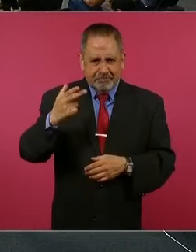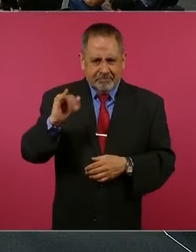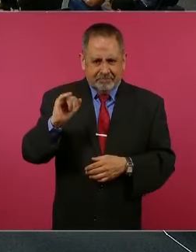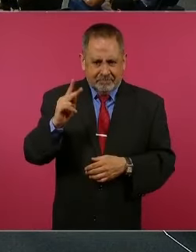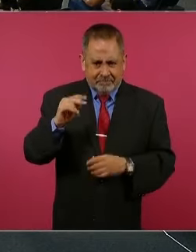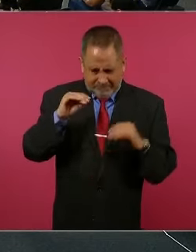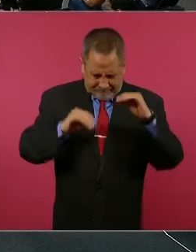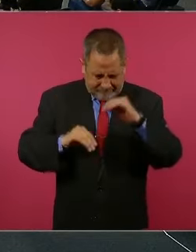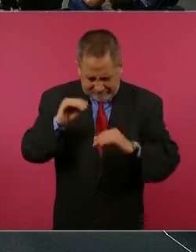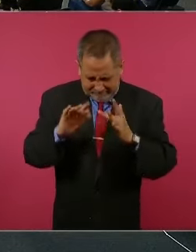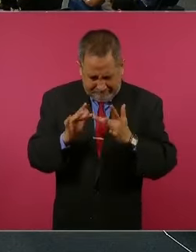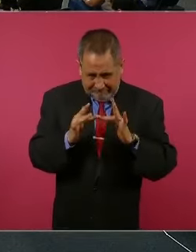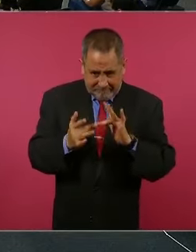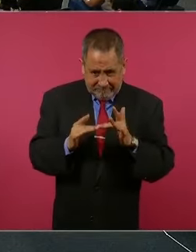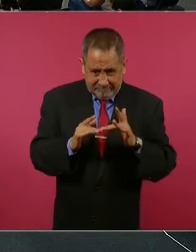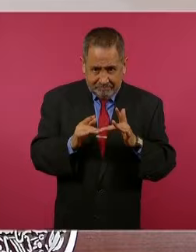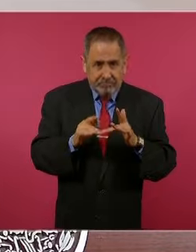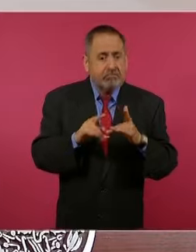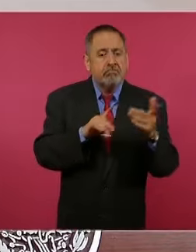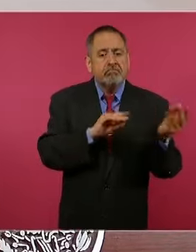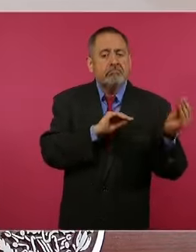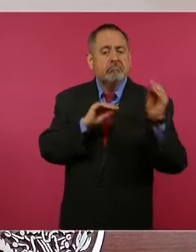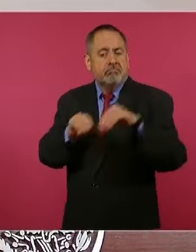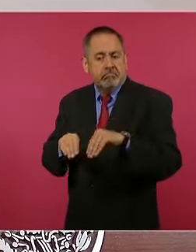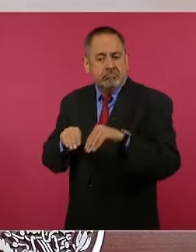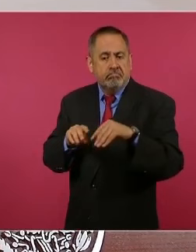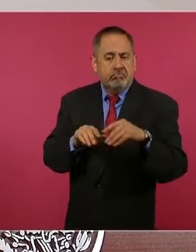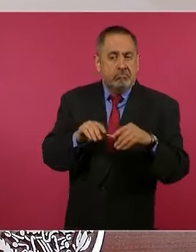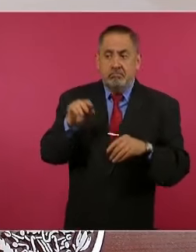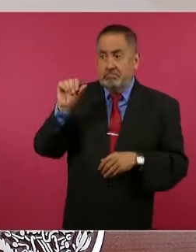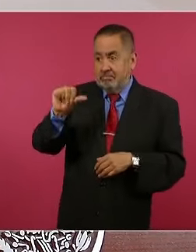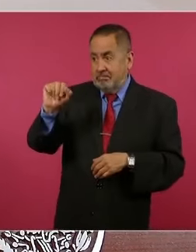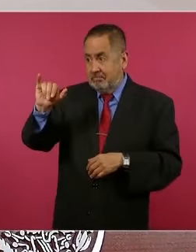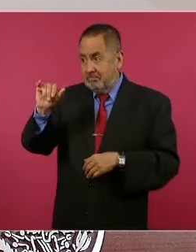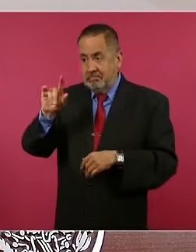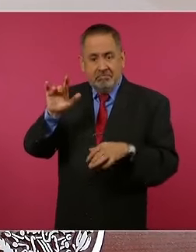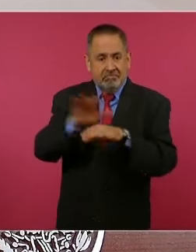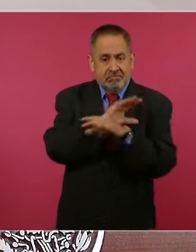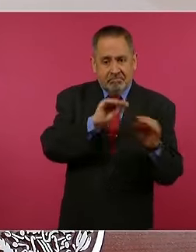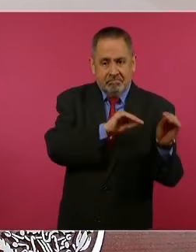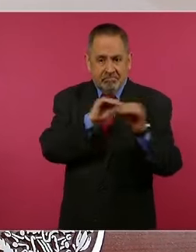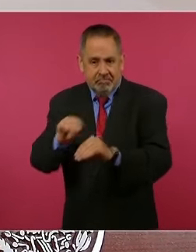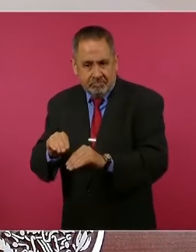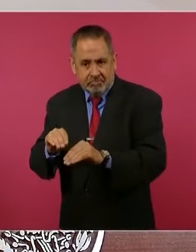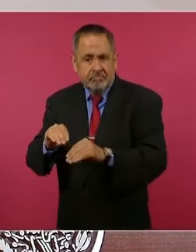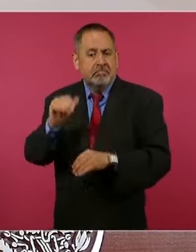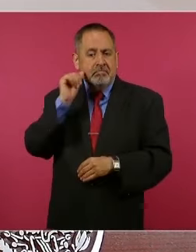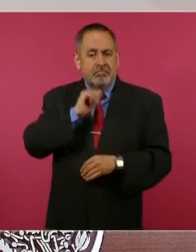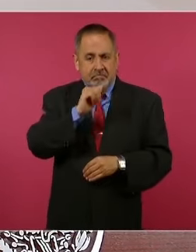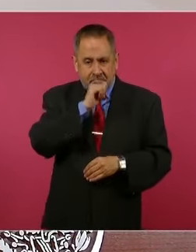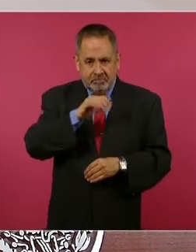semiconductores está eh trasladándose de Asia hacia